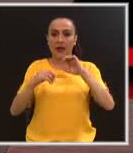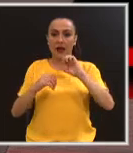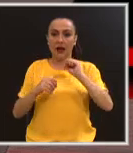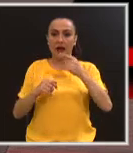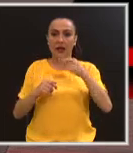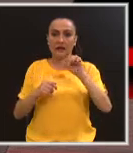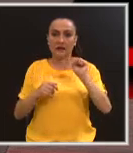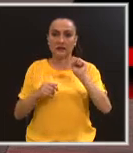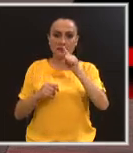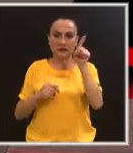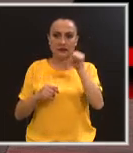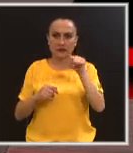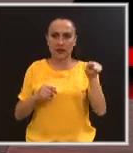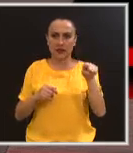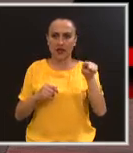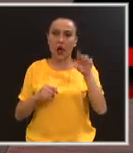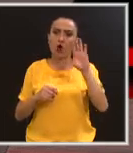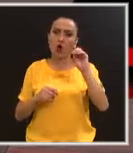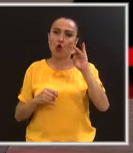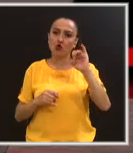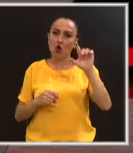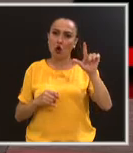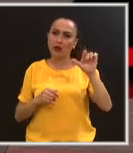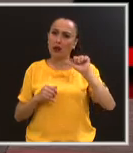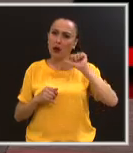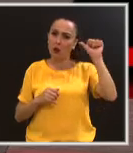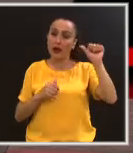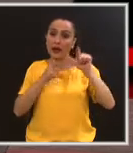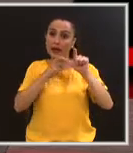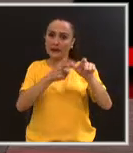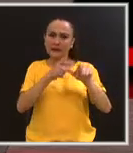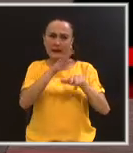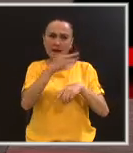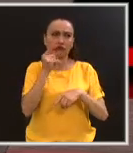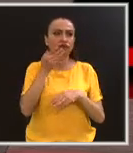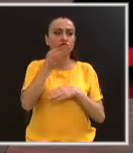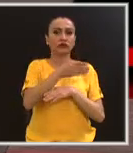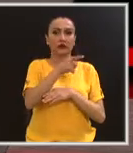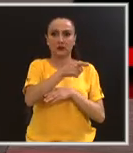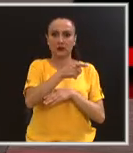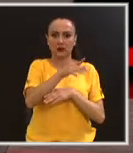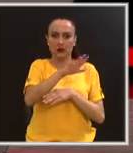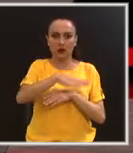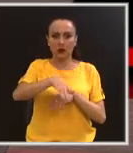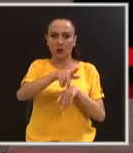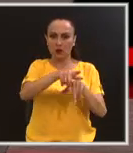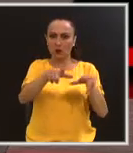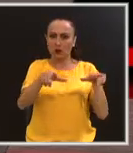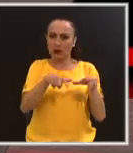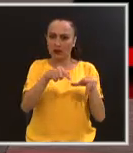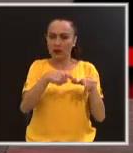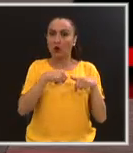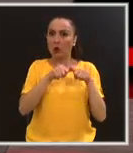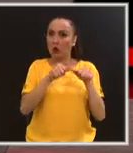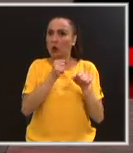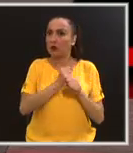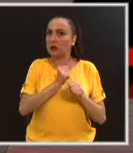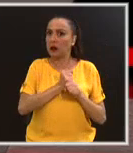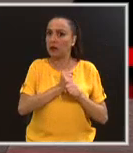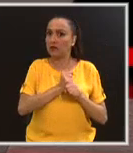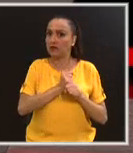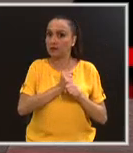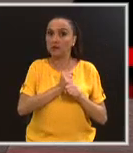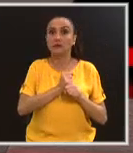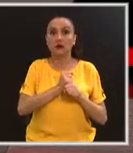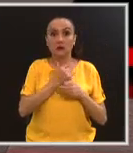Z ubicada en El Coyol de alajuela extra noticias verificó que esta planta eh contin continua operando esto